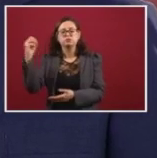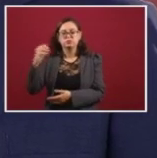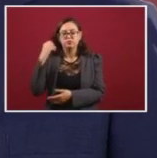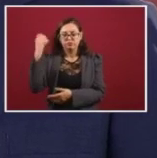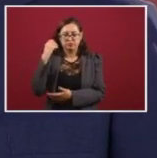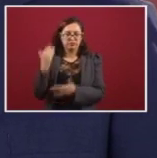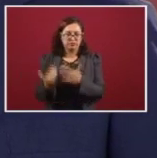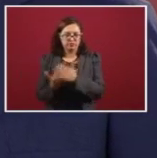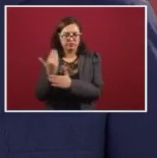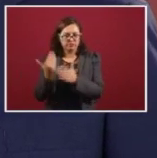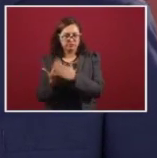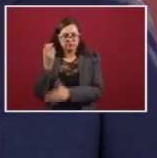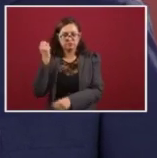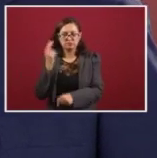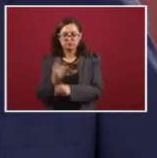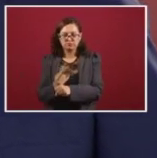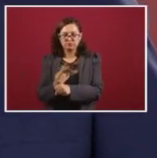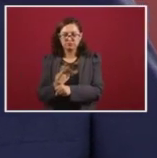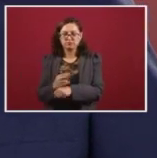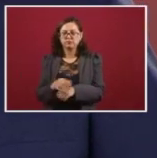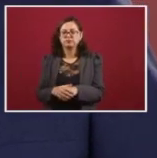la mañana.